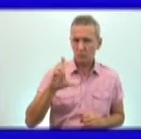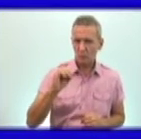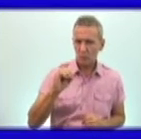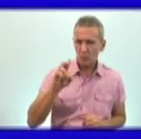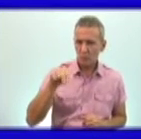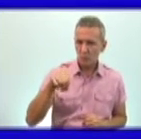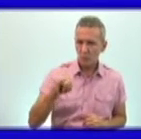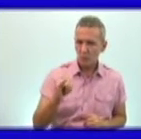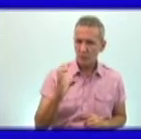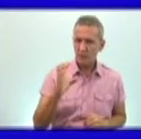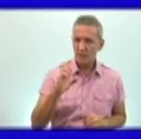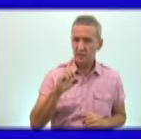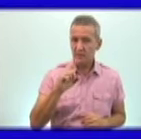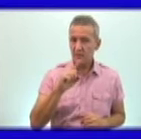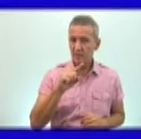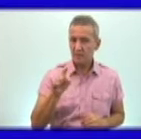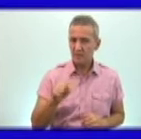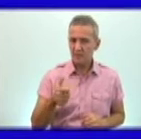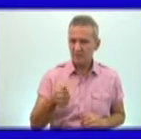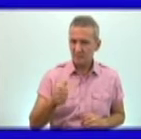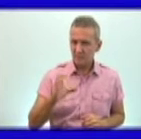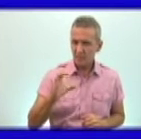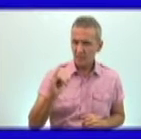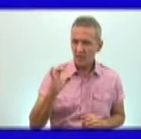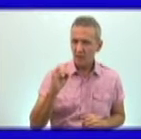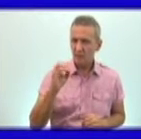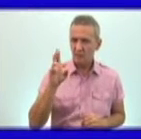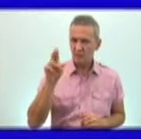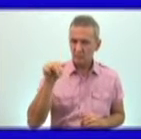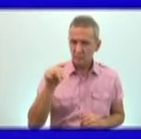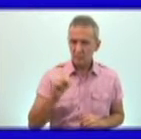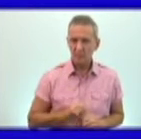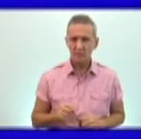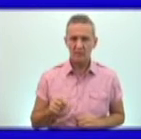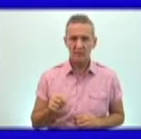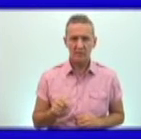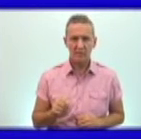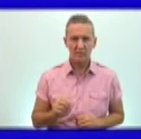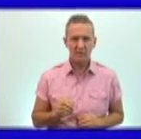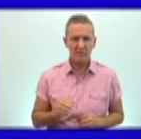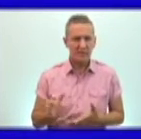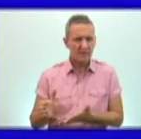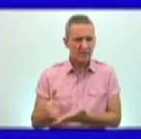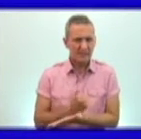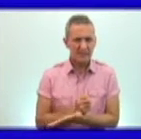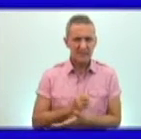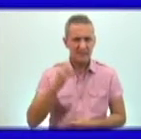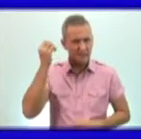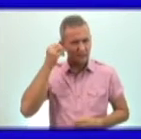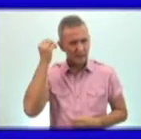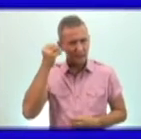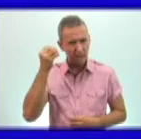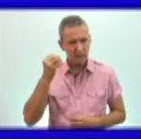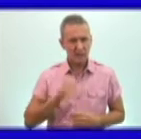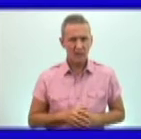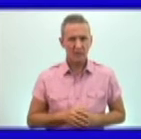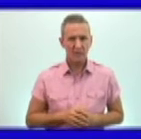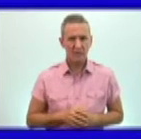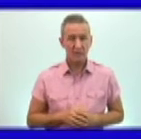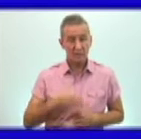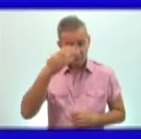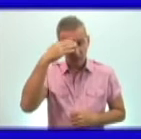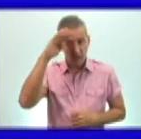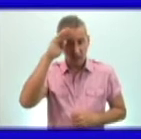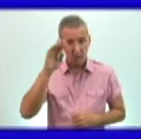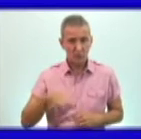lo irracional niega la razón. ¿Por qué niega la razón? Porque es irracional el sistema capitalista. En Cuba,